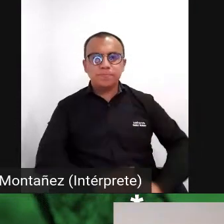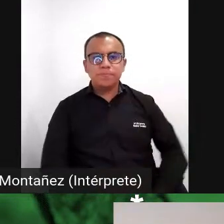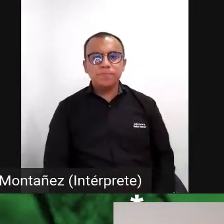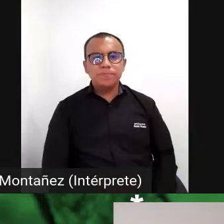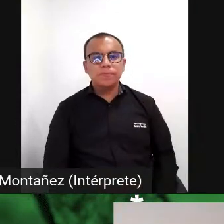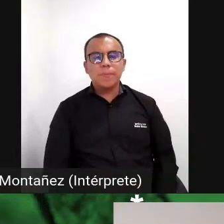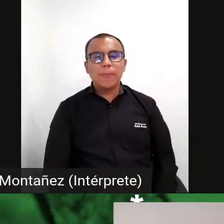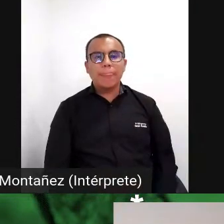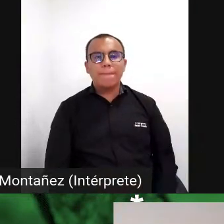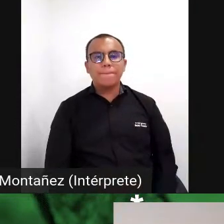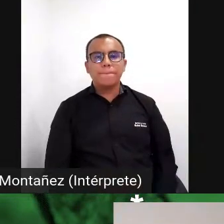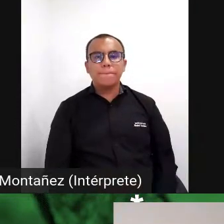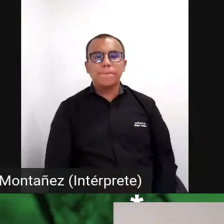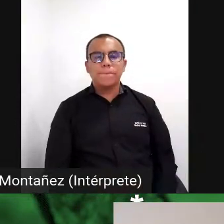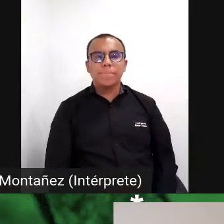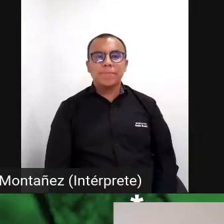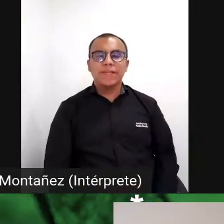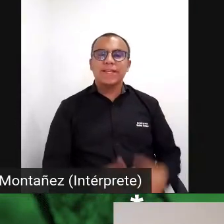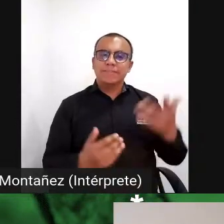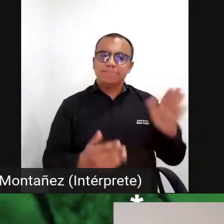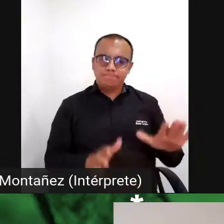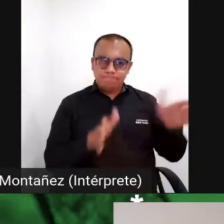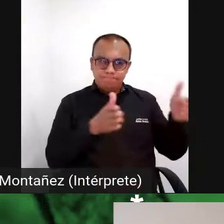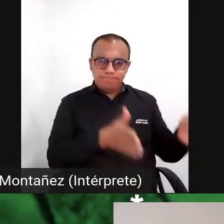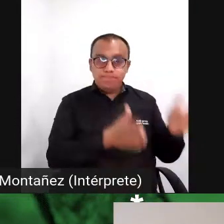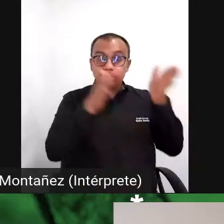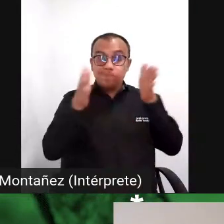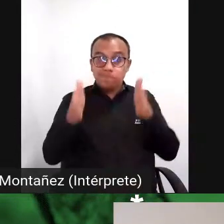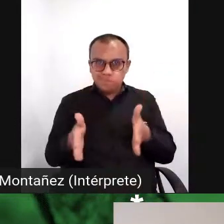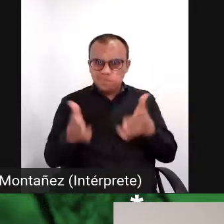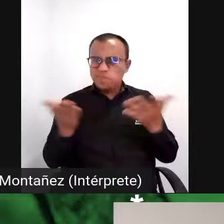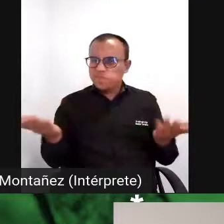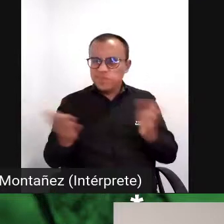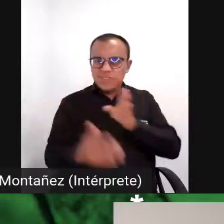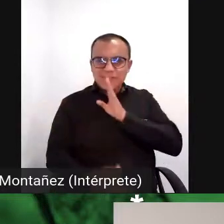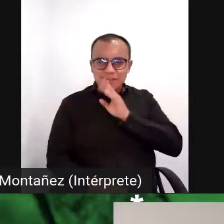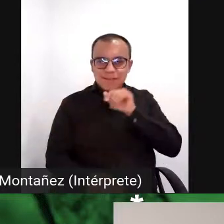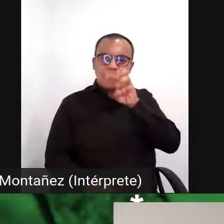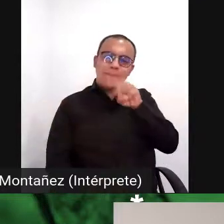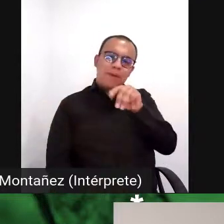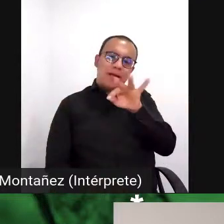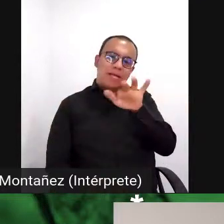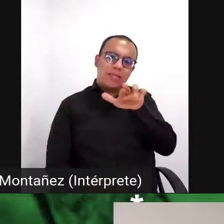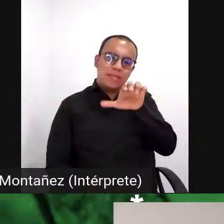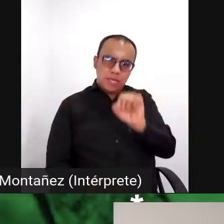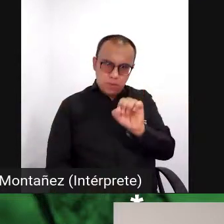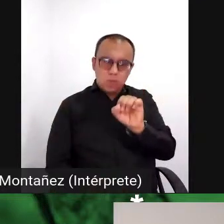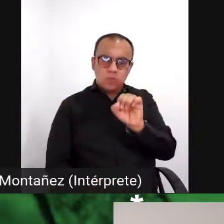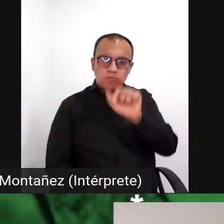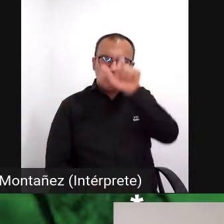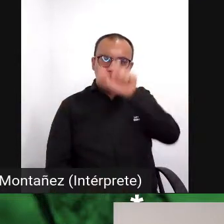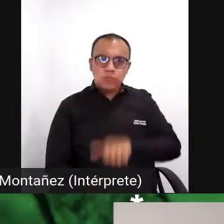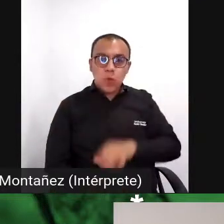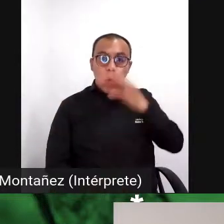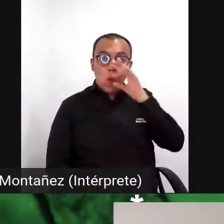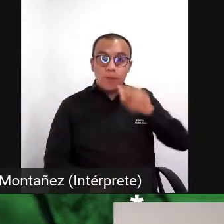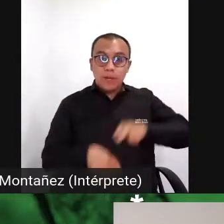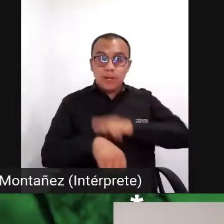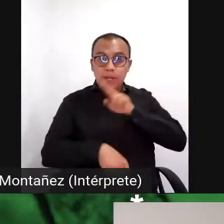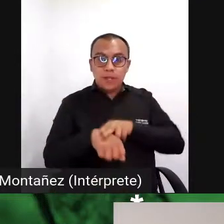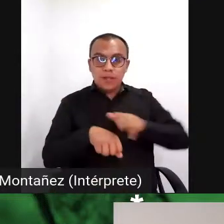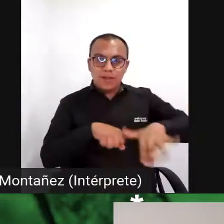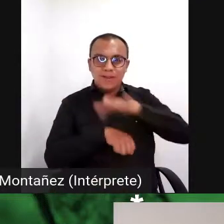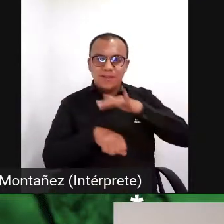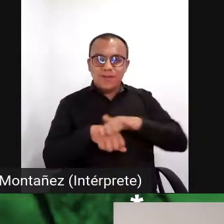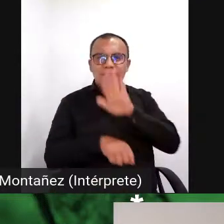En otro lado, digamos, de la asesoría científica estaba Mateo Hernández Schmidt, que es como un naturalista. A mí me gusta siempre decir que él